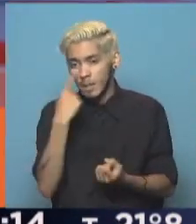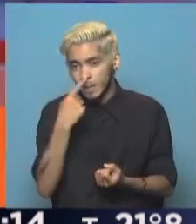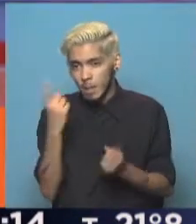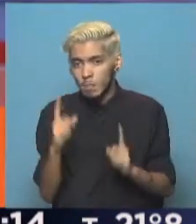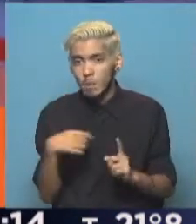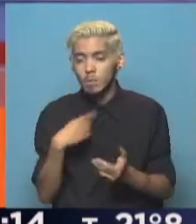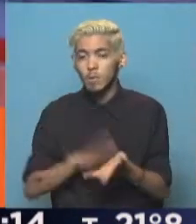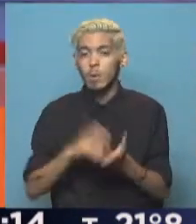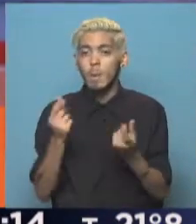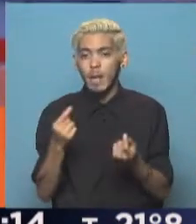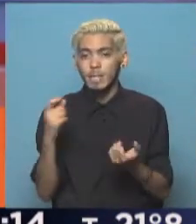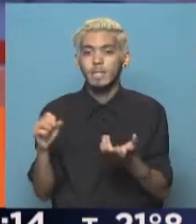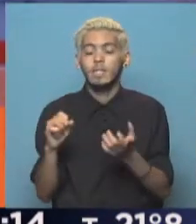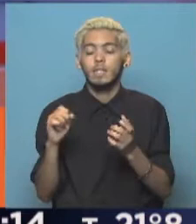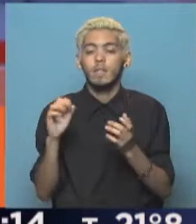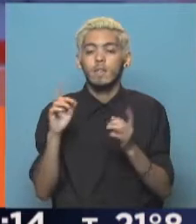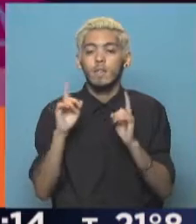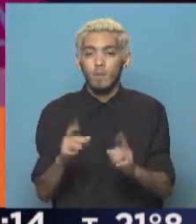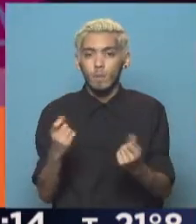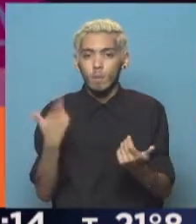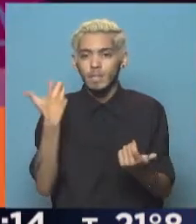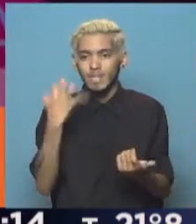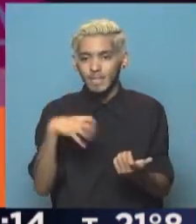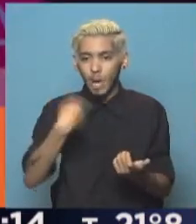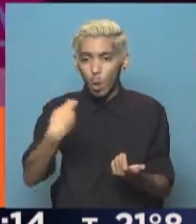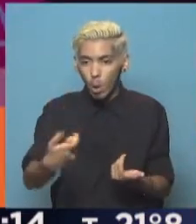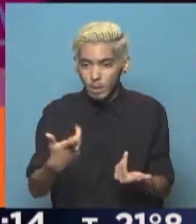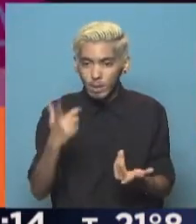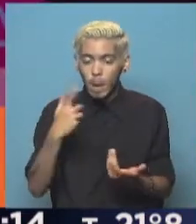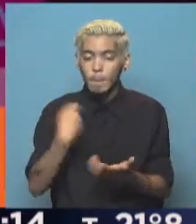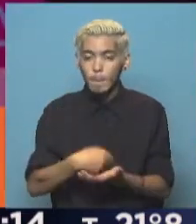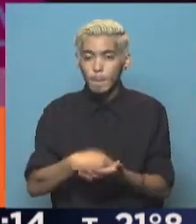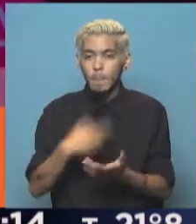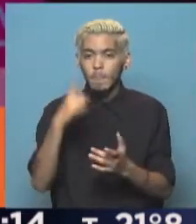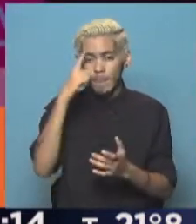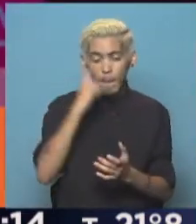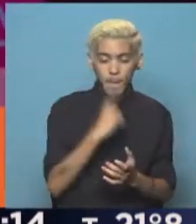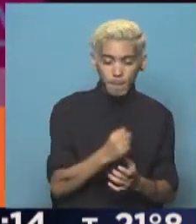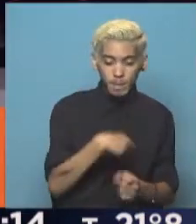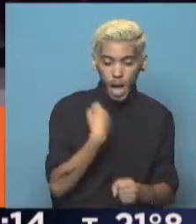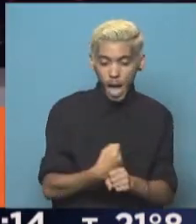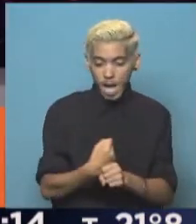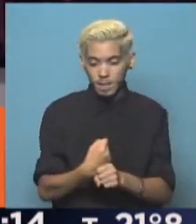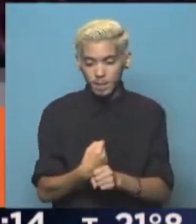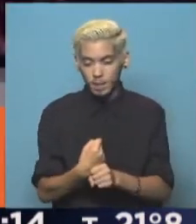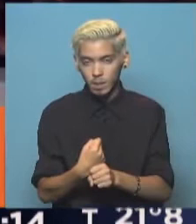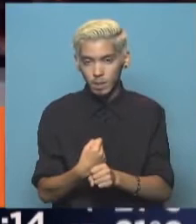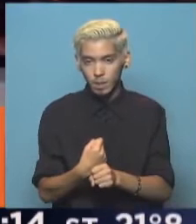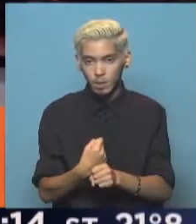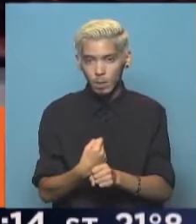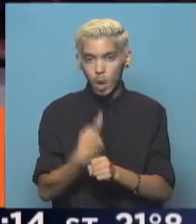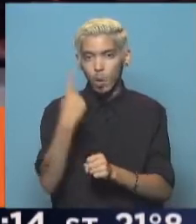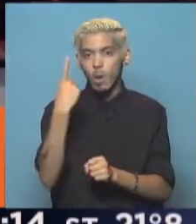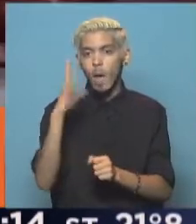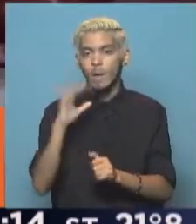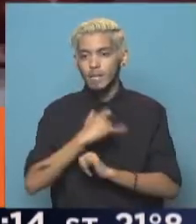fija en pesos que lo pueden re pagar en 60 cuotas que va desde 10 mil pesos hasta una vez y medio su categoría de